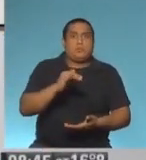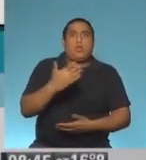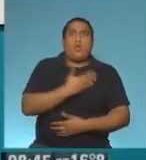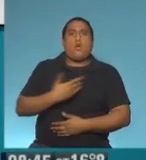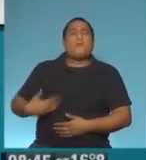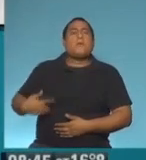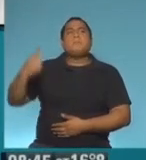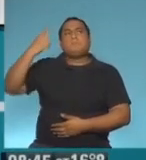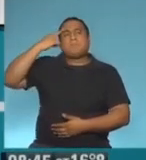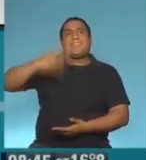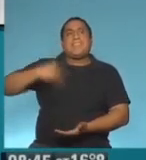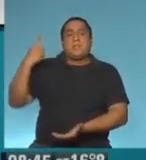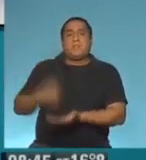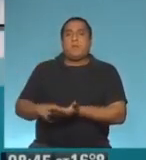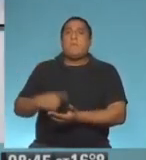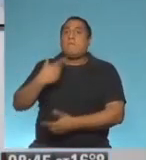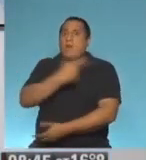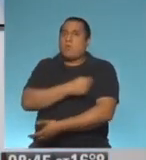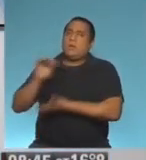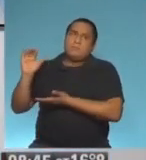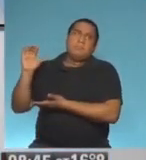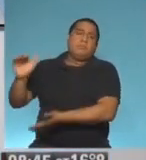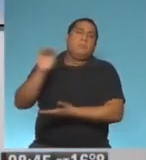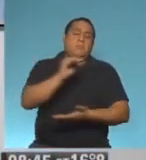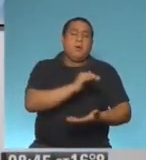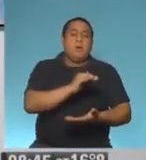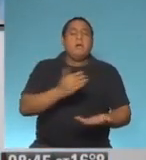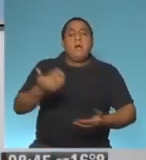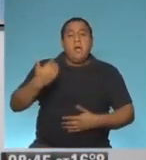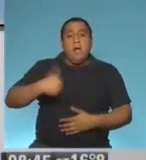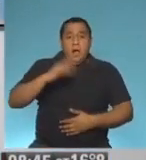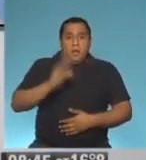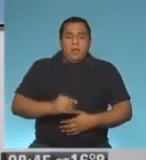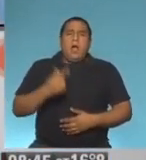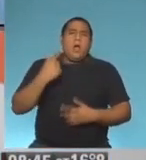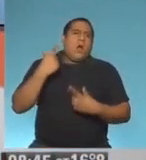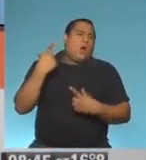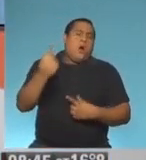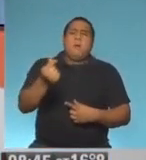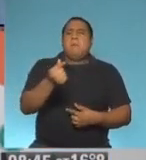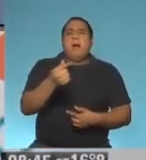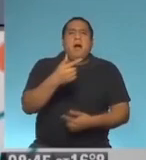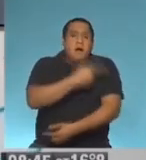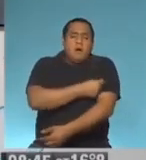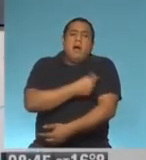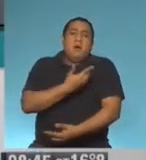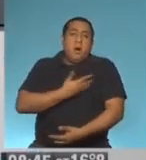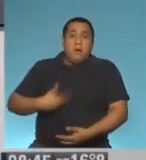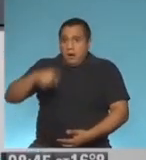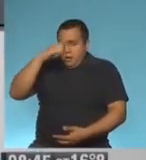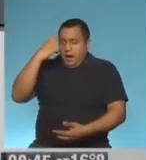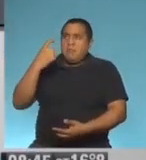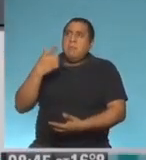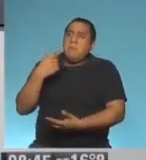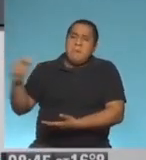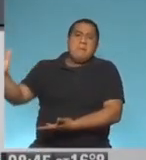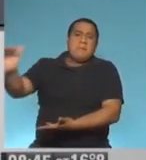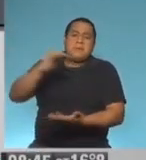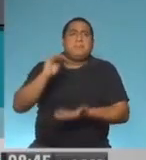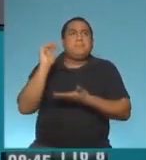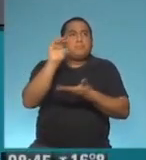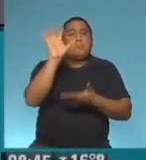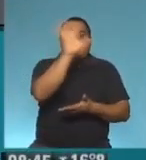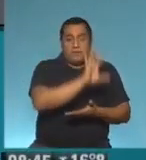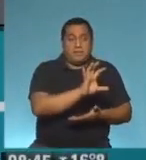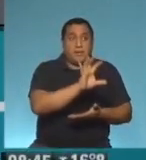la decisión de proveer de vacunas argentinas comprar las vacunas desde el estado nacional la distribuye a las provincias a las provincias de los